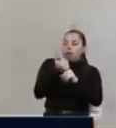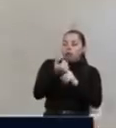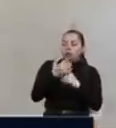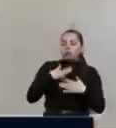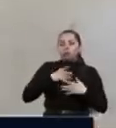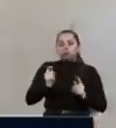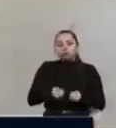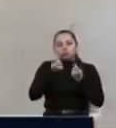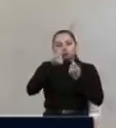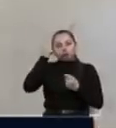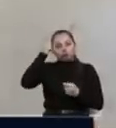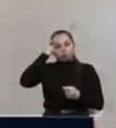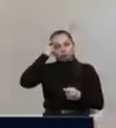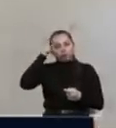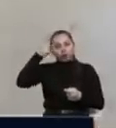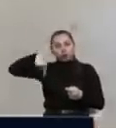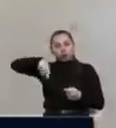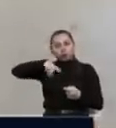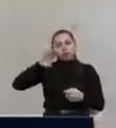nuestra.